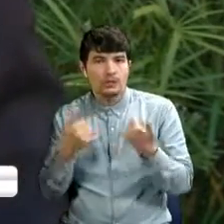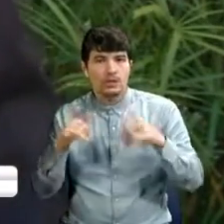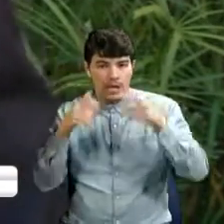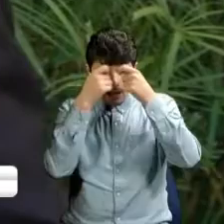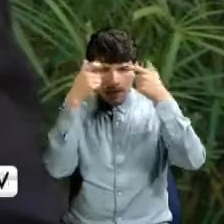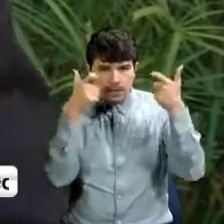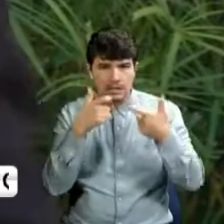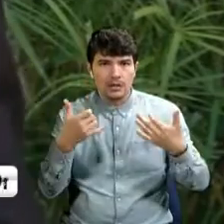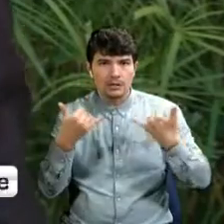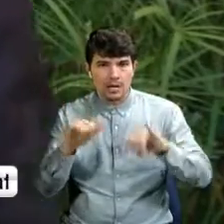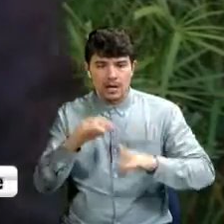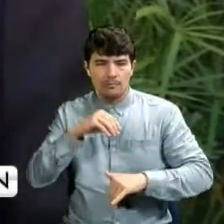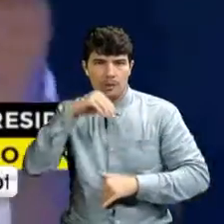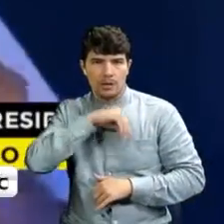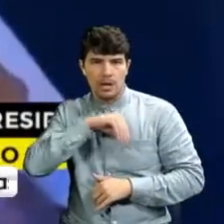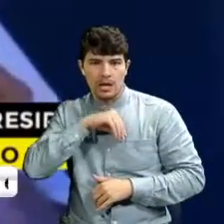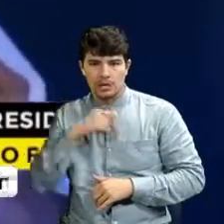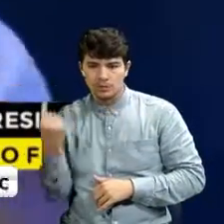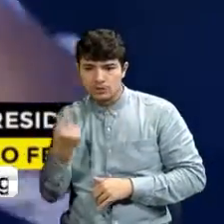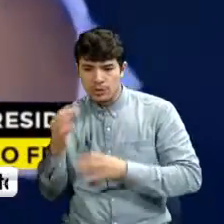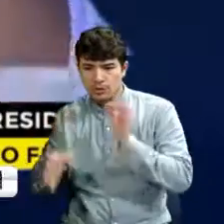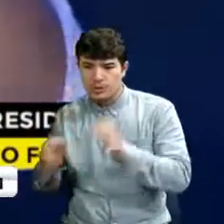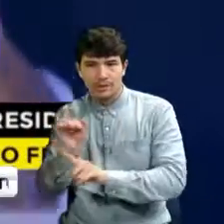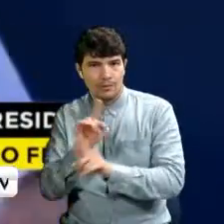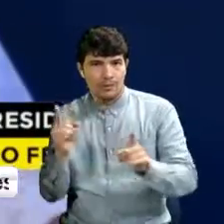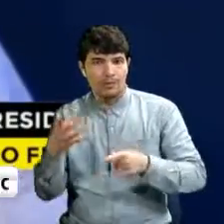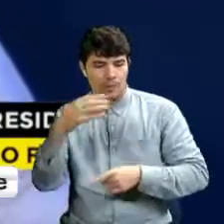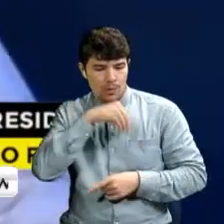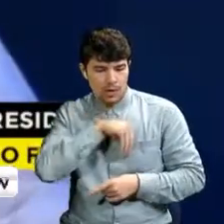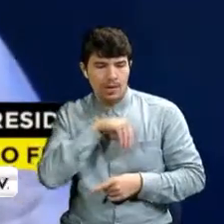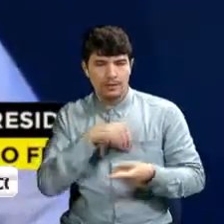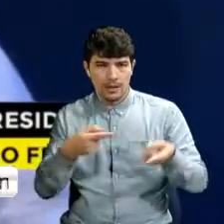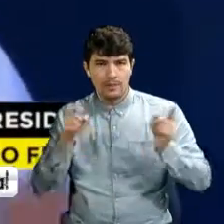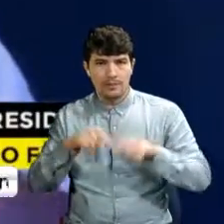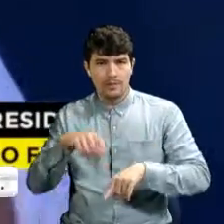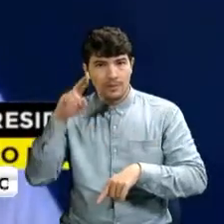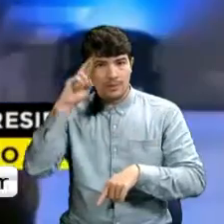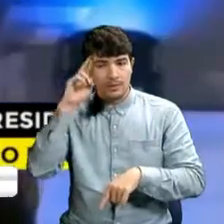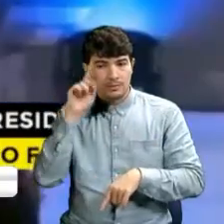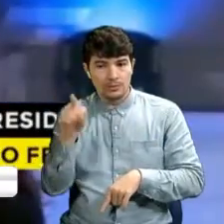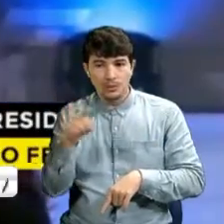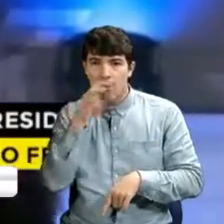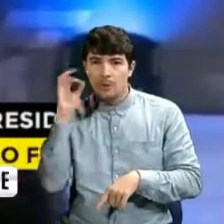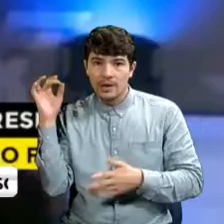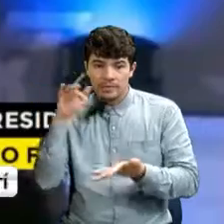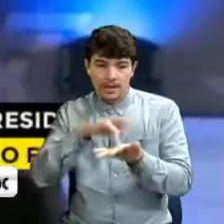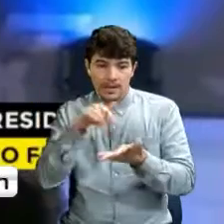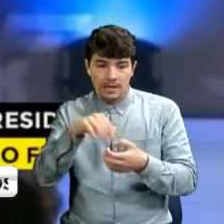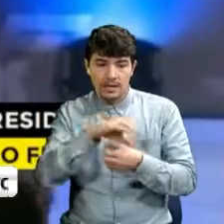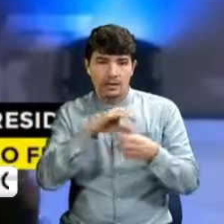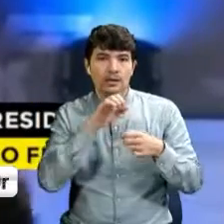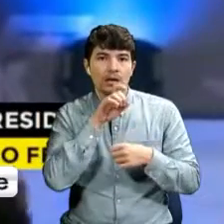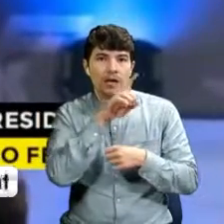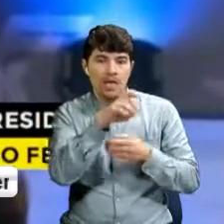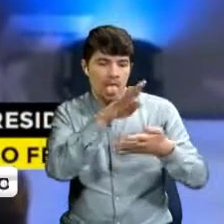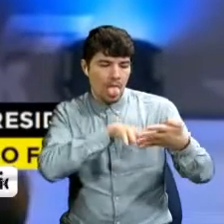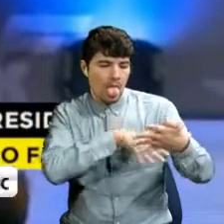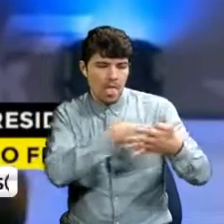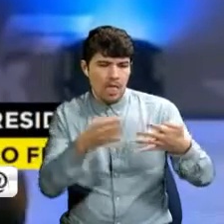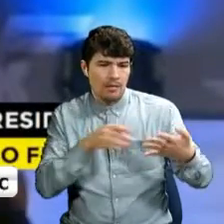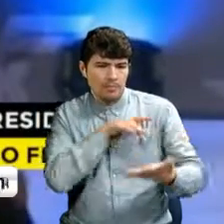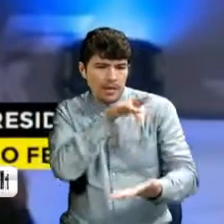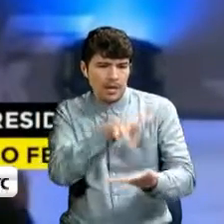más bien como de carácter moral y no sólo jurídico en su visita busca la manga de la calle cumple una apretada agenda y manifestó que no viene a dar discursos